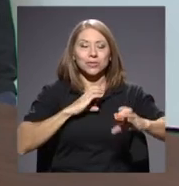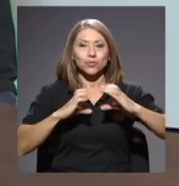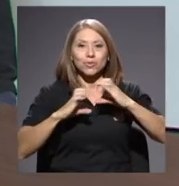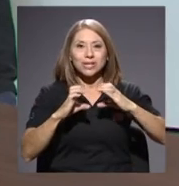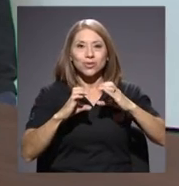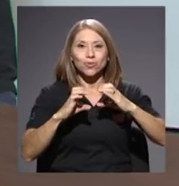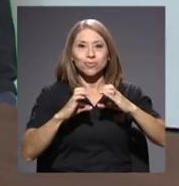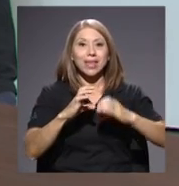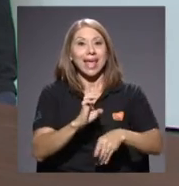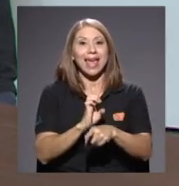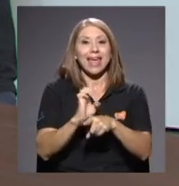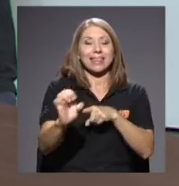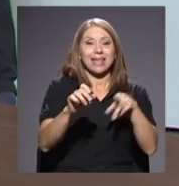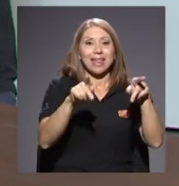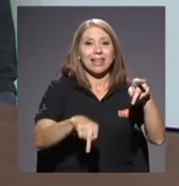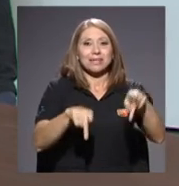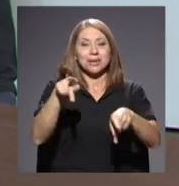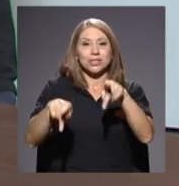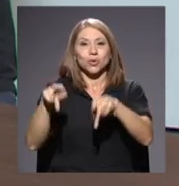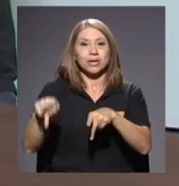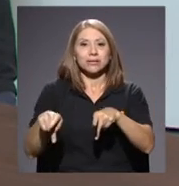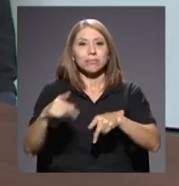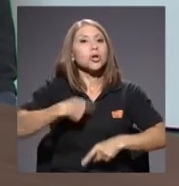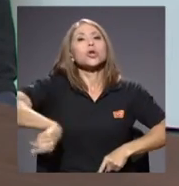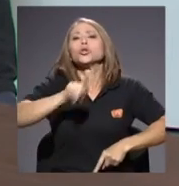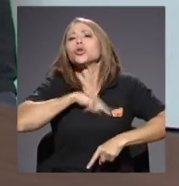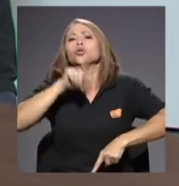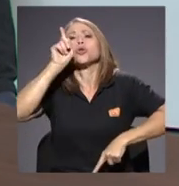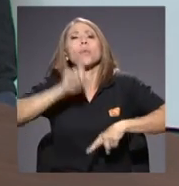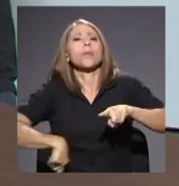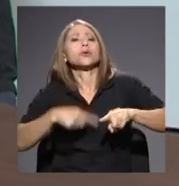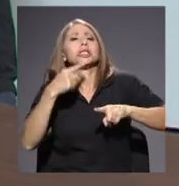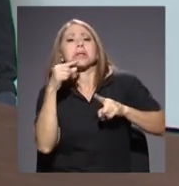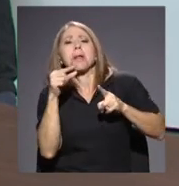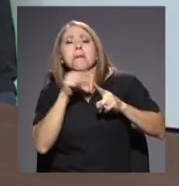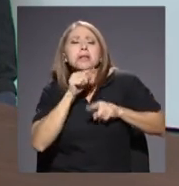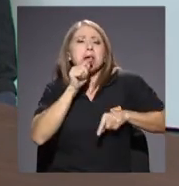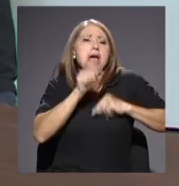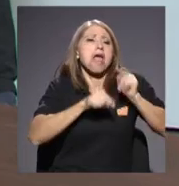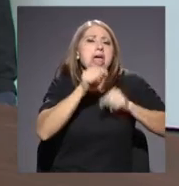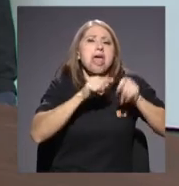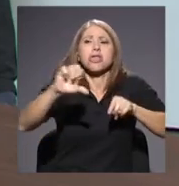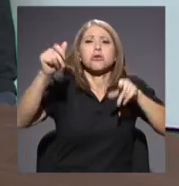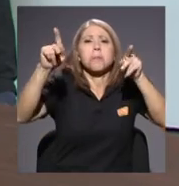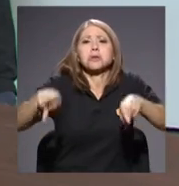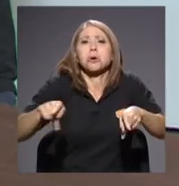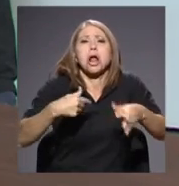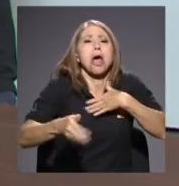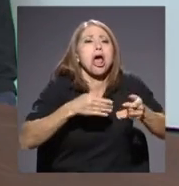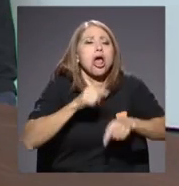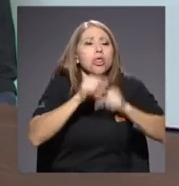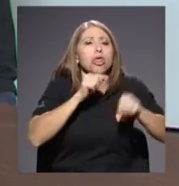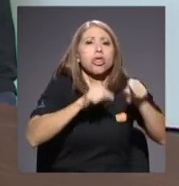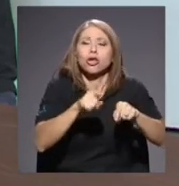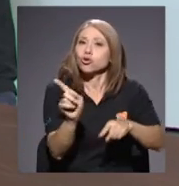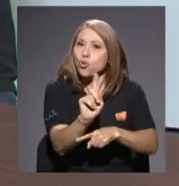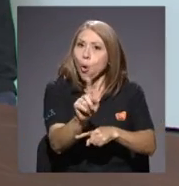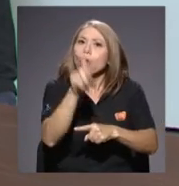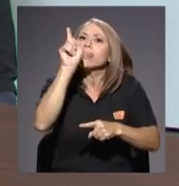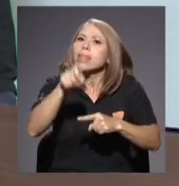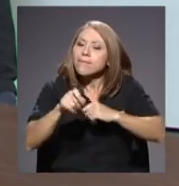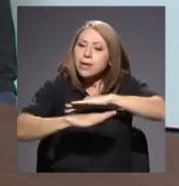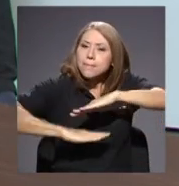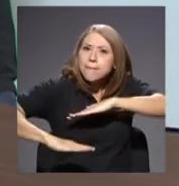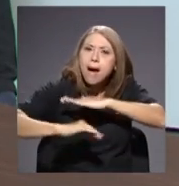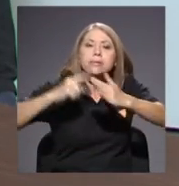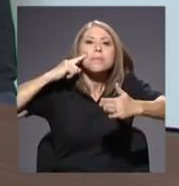podemos decir barbaridades de los demás porque se nos antojó. No. Uno tiene que denunciar con datos, con información,